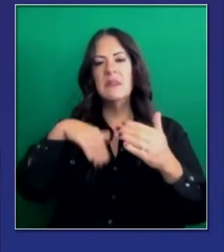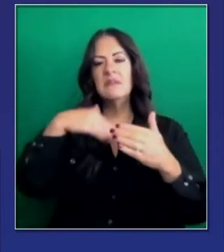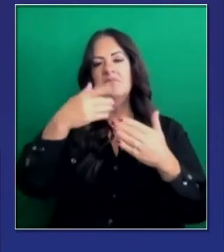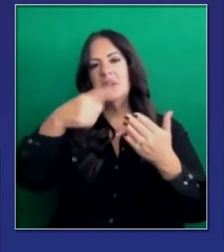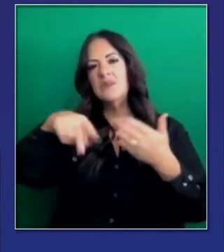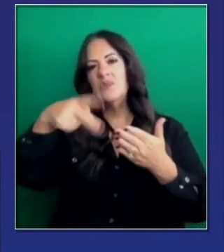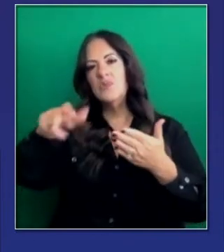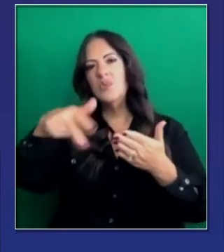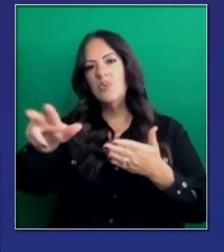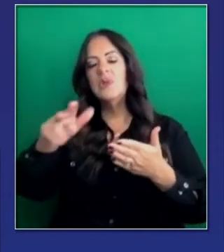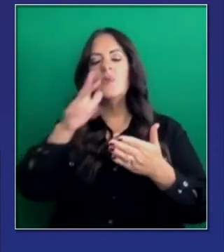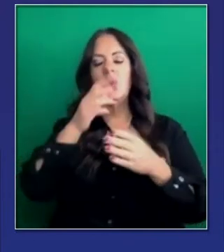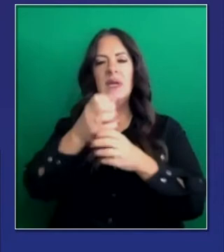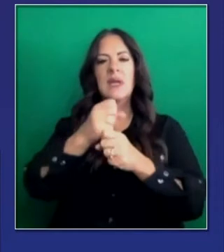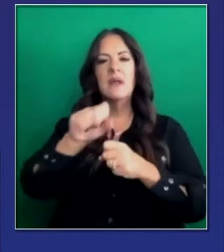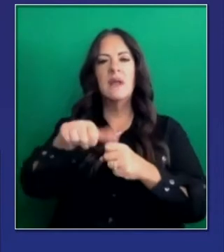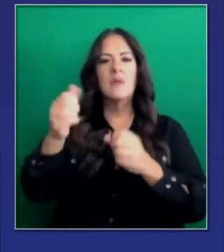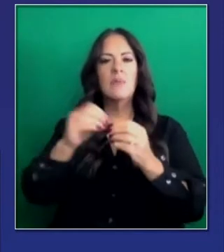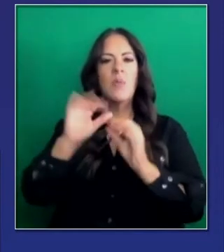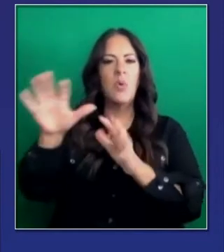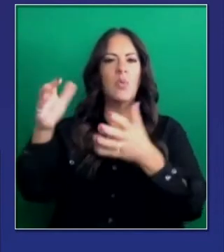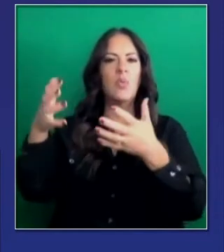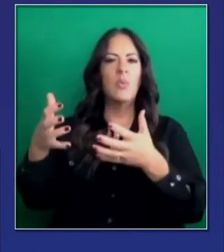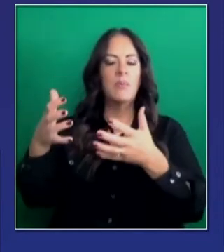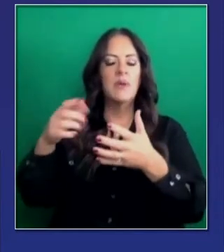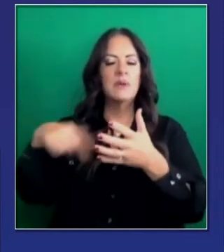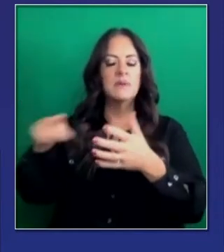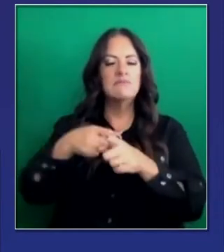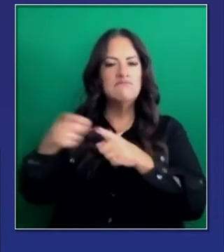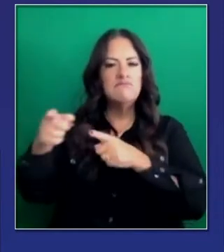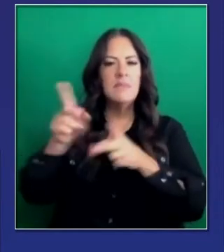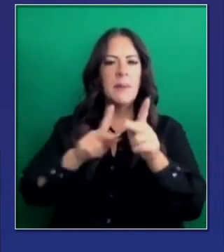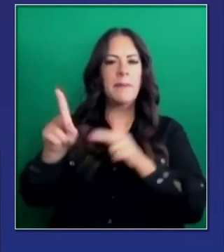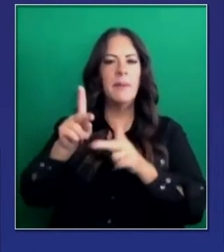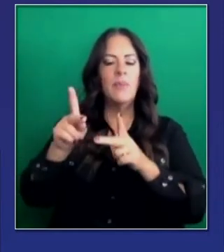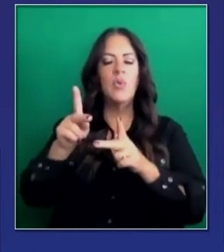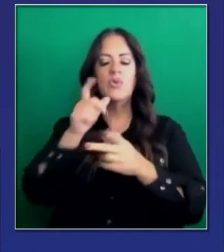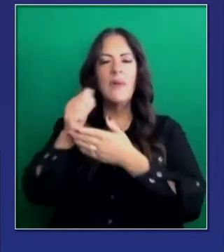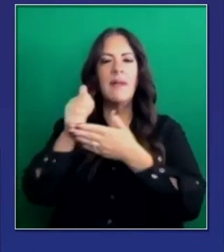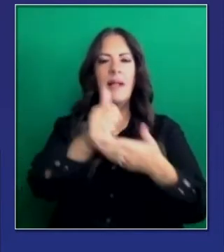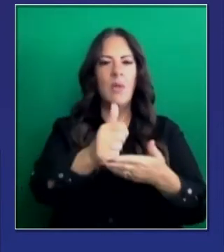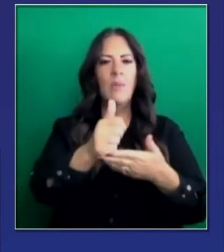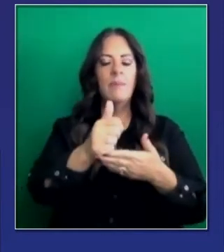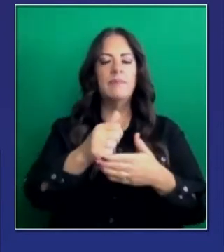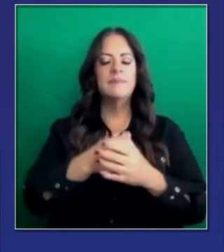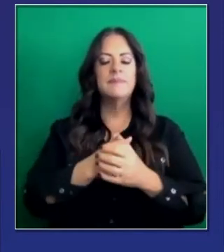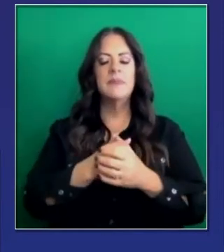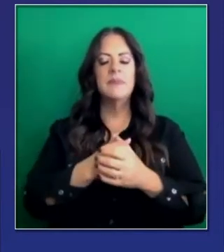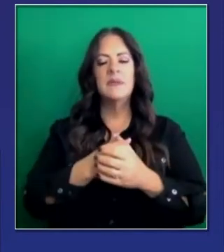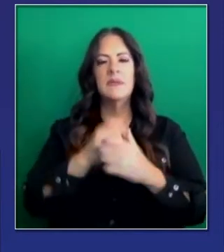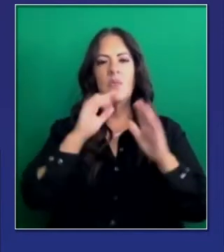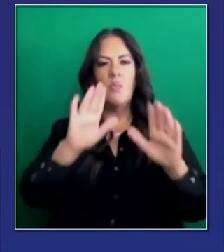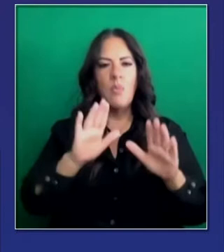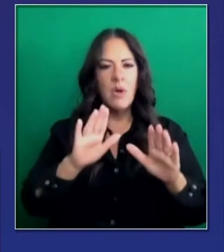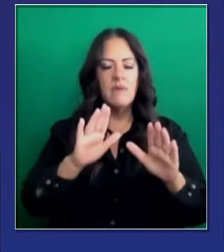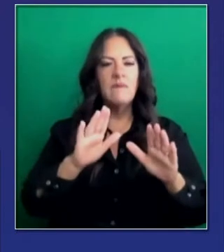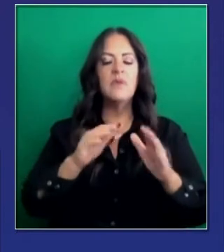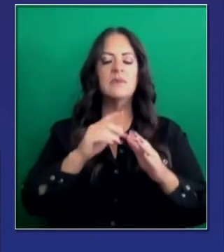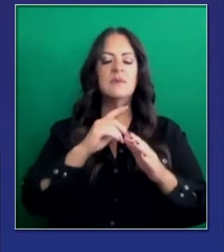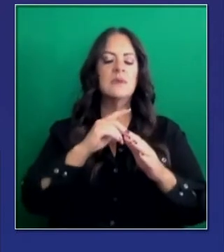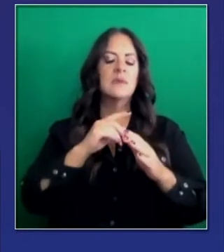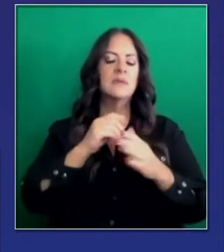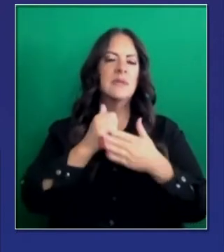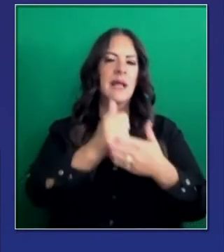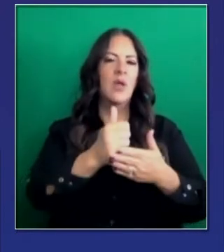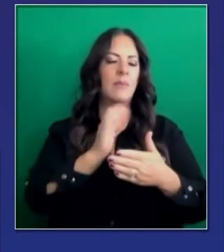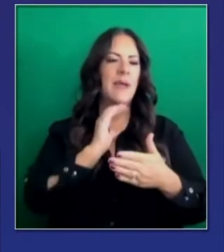de modo que esto es un área en la que estamos empezando a ver disponibilidad de personal se está relajando un poco la disponibilidad trae